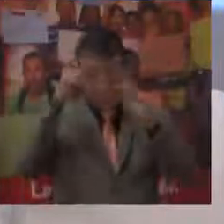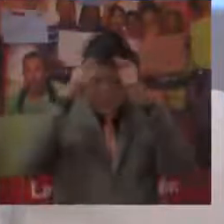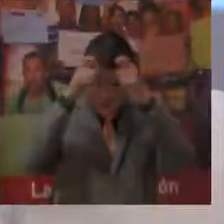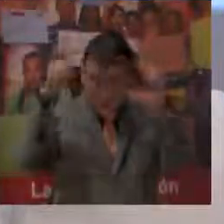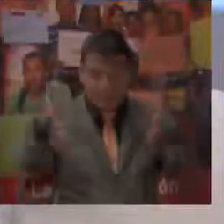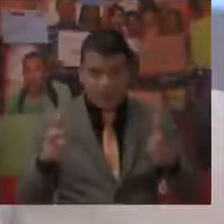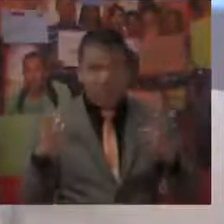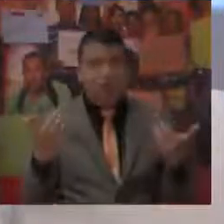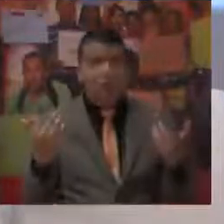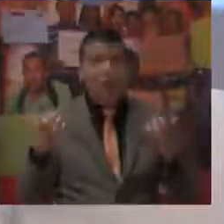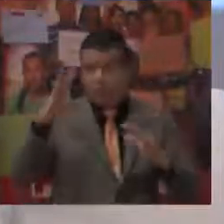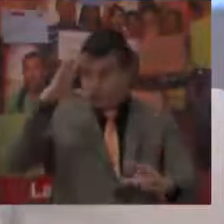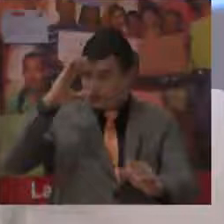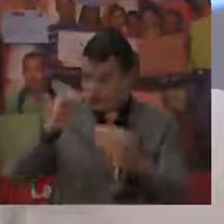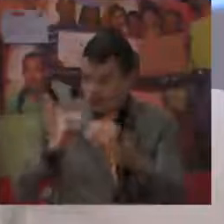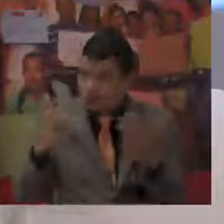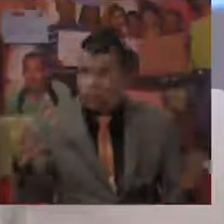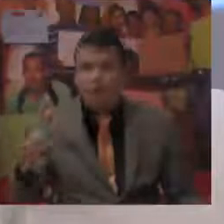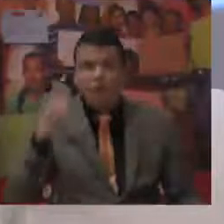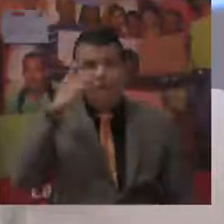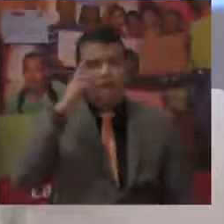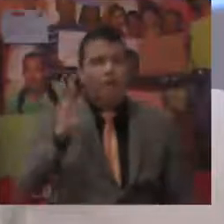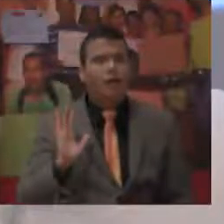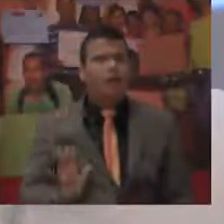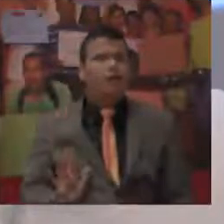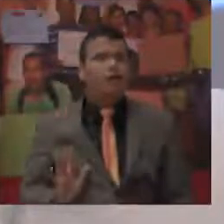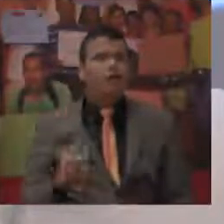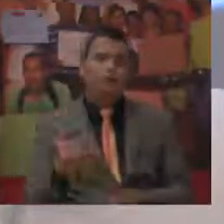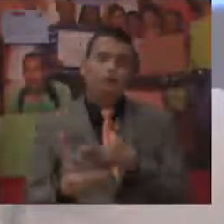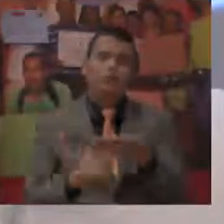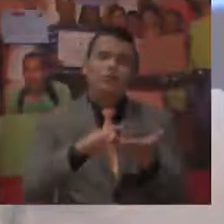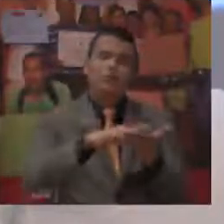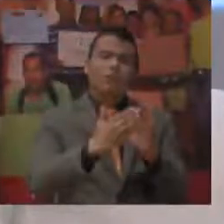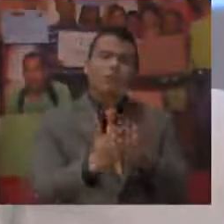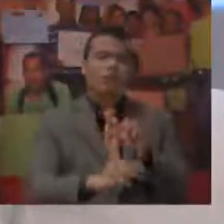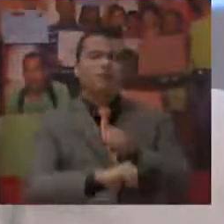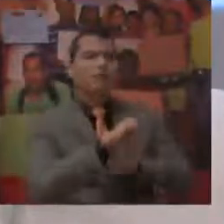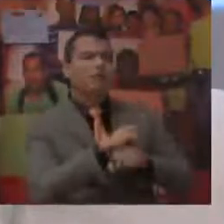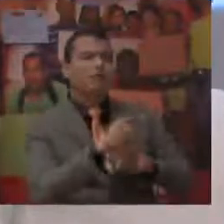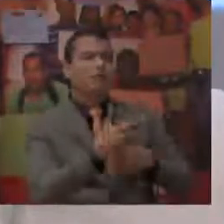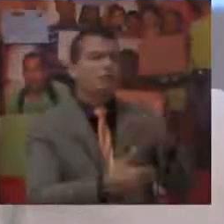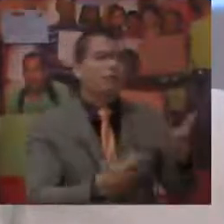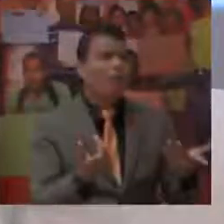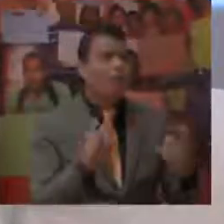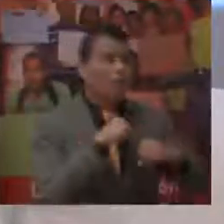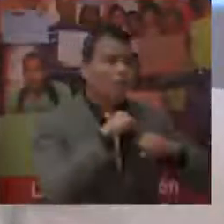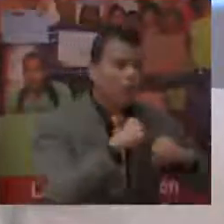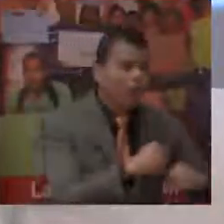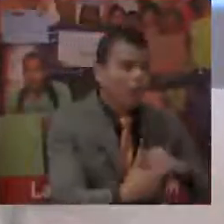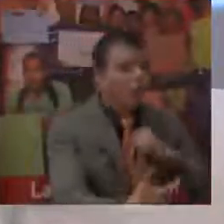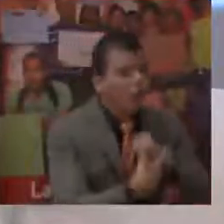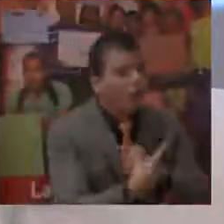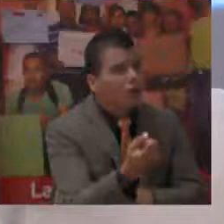hicimos un pacto con él, que en este momento esto no se convierta de un proceso de paz a un proceso de sometimiento a la justicia. Y lo otro, que